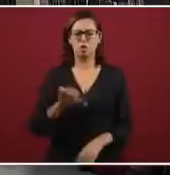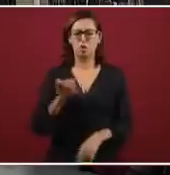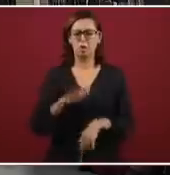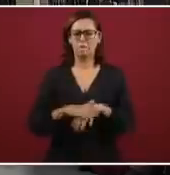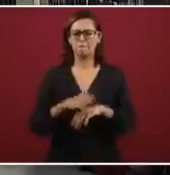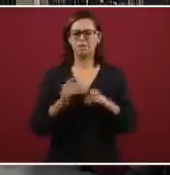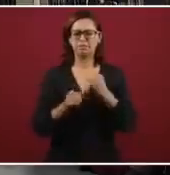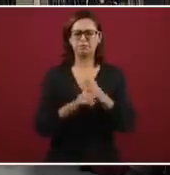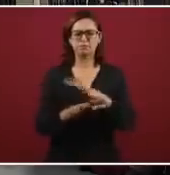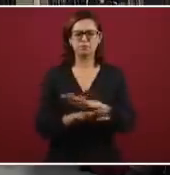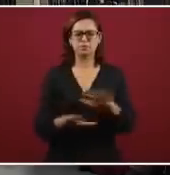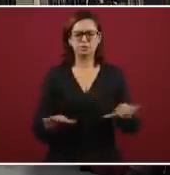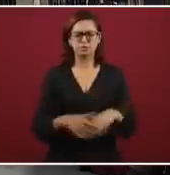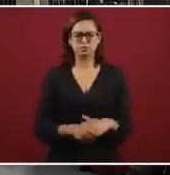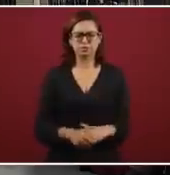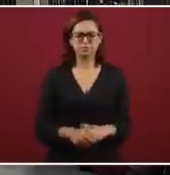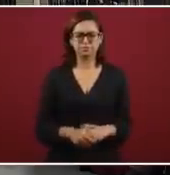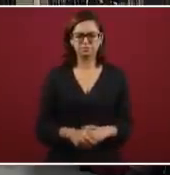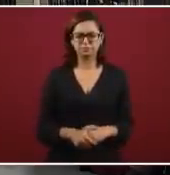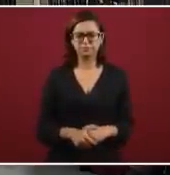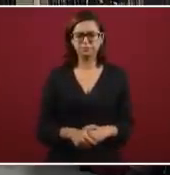Presidente.